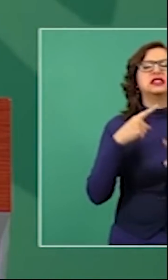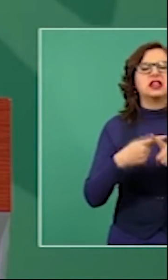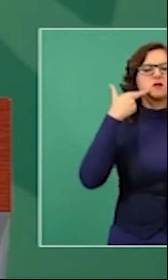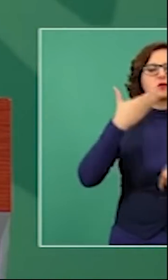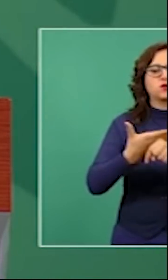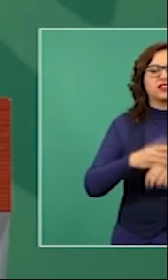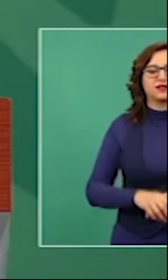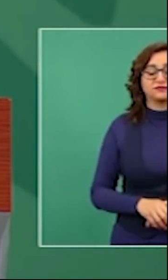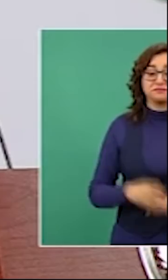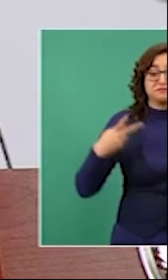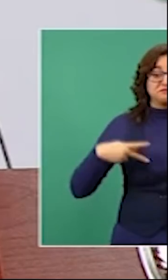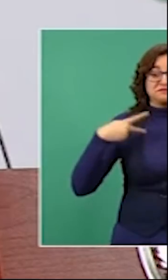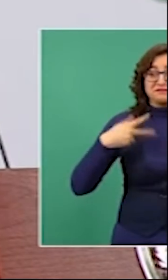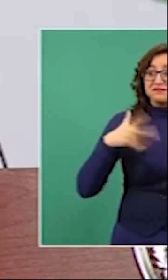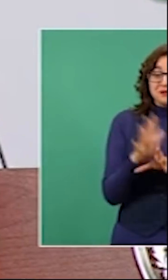no